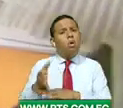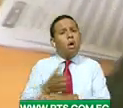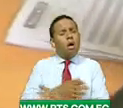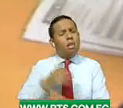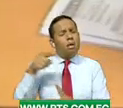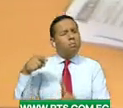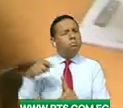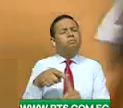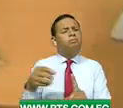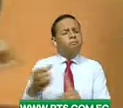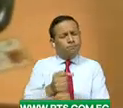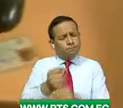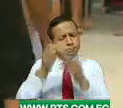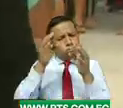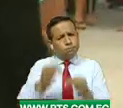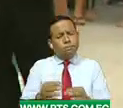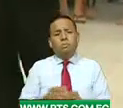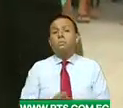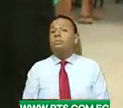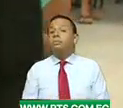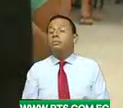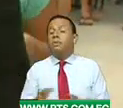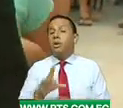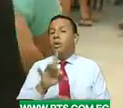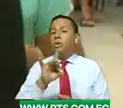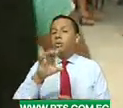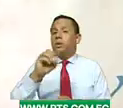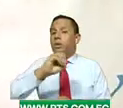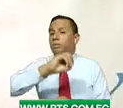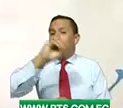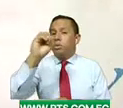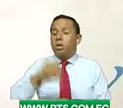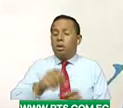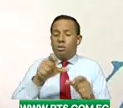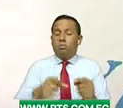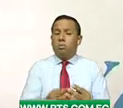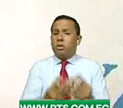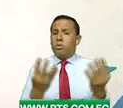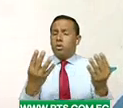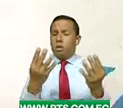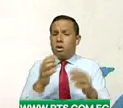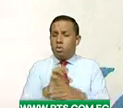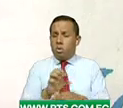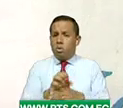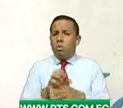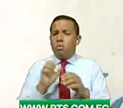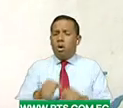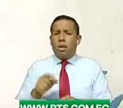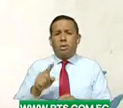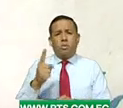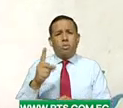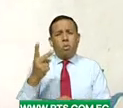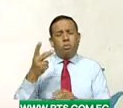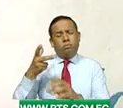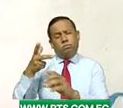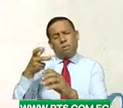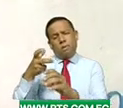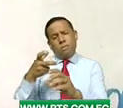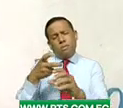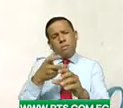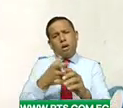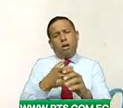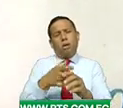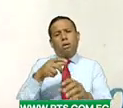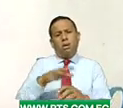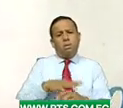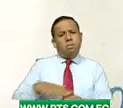que termine el año. El 80% de la población con las dos dosis. Somos uno de los países de la región que ha hecho el mejor trabajo en